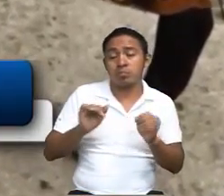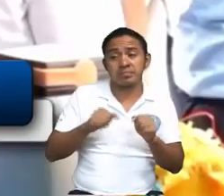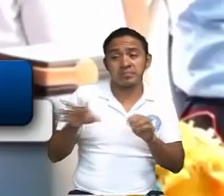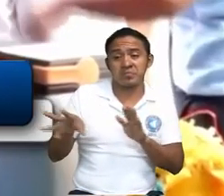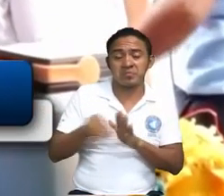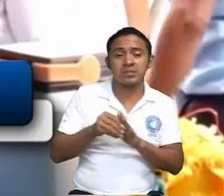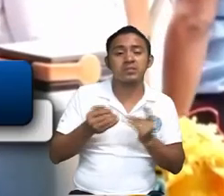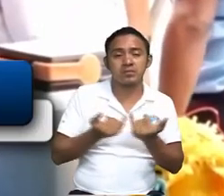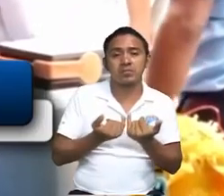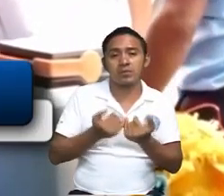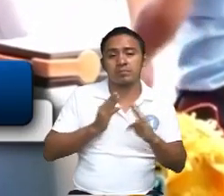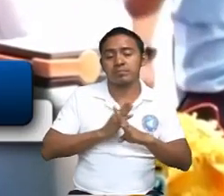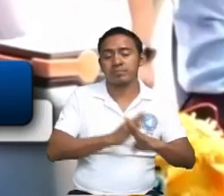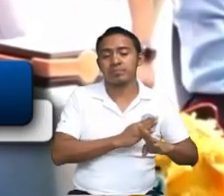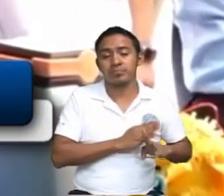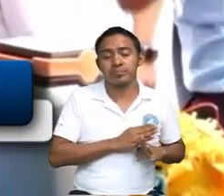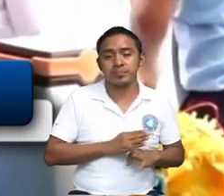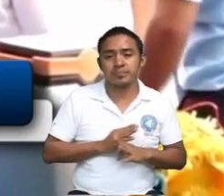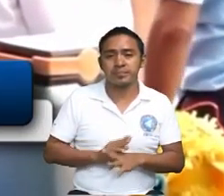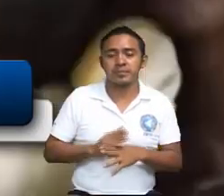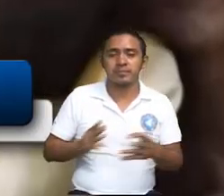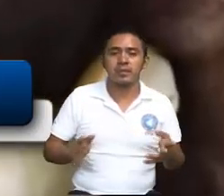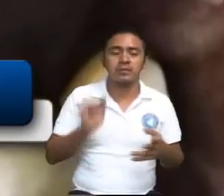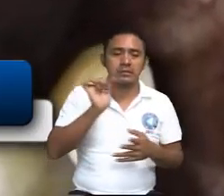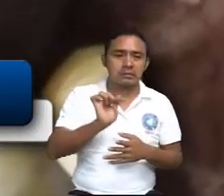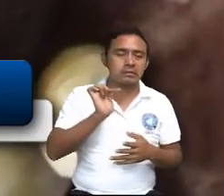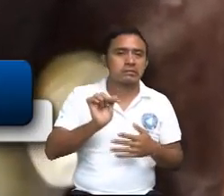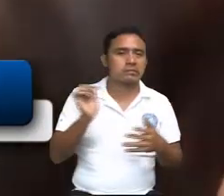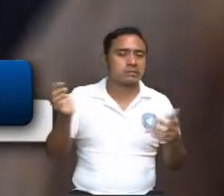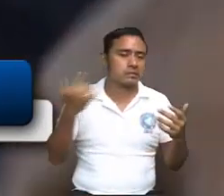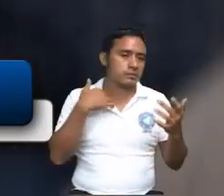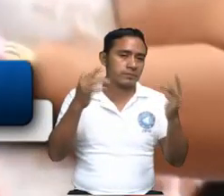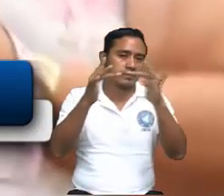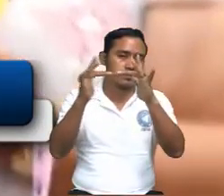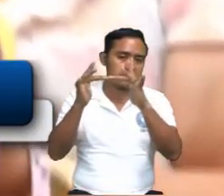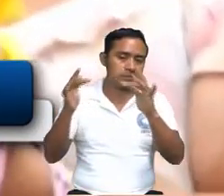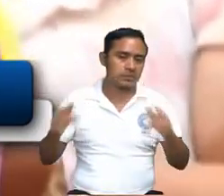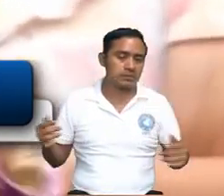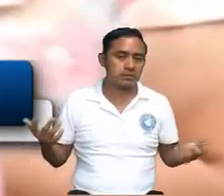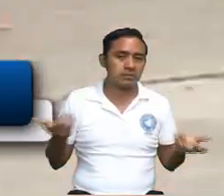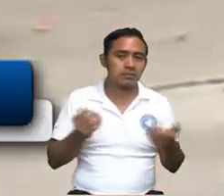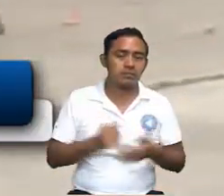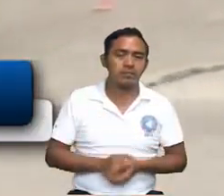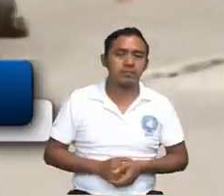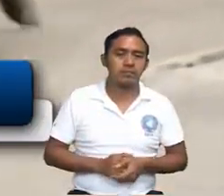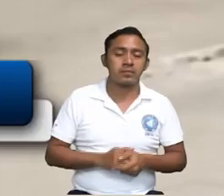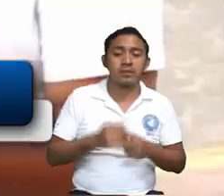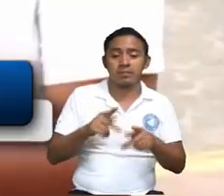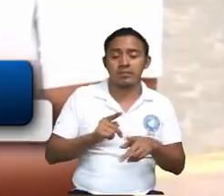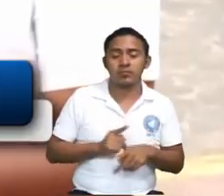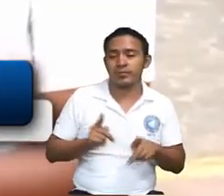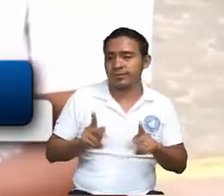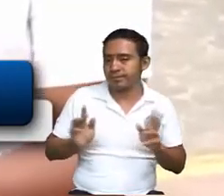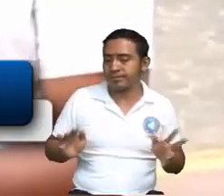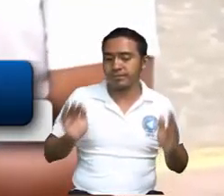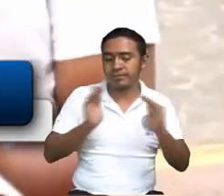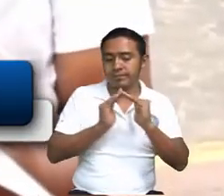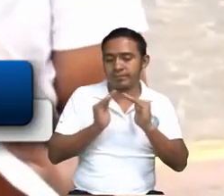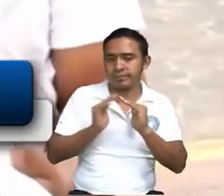los protegemos porque son mascotas y son los que están en contacto directo con el ser humano en la